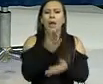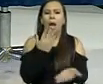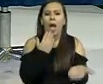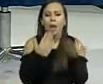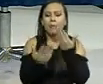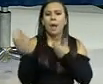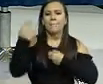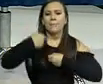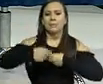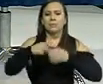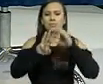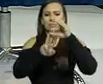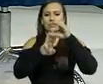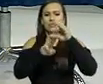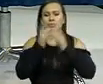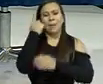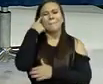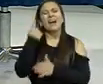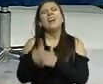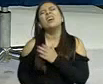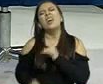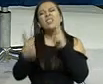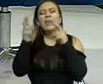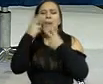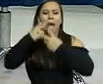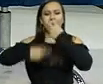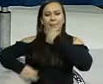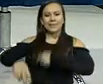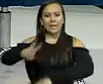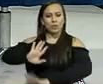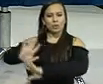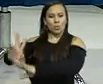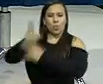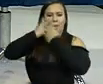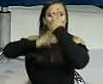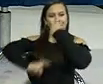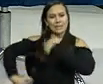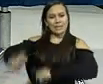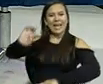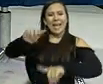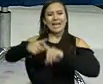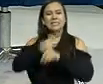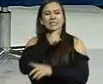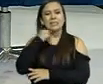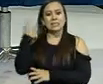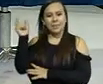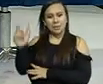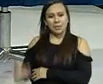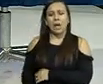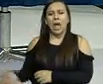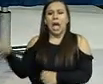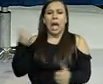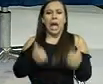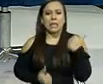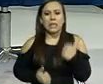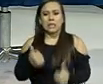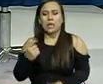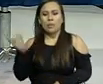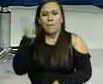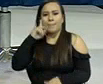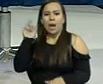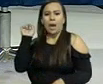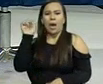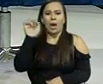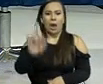de participación ciudadana a propósito de la investigación que se realiza sobre la calificación de su candidatura como vocal del